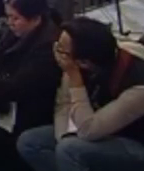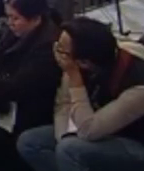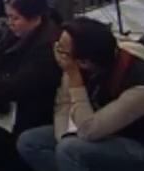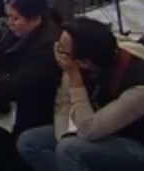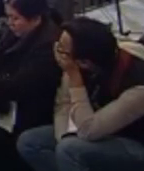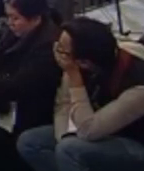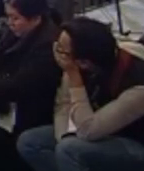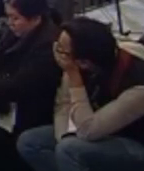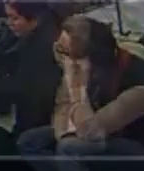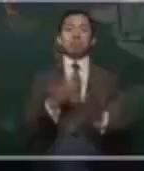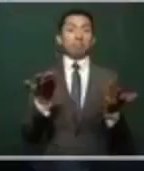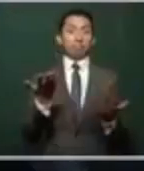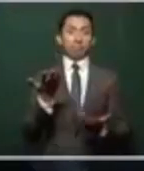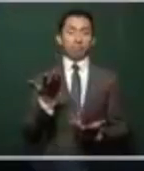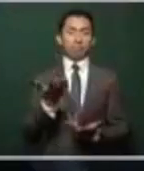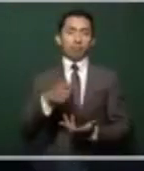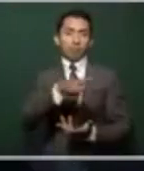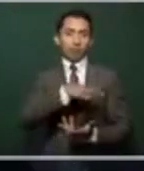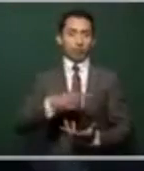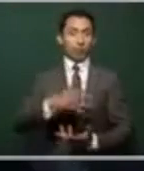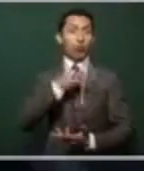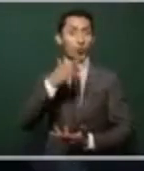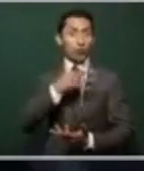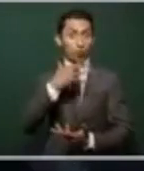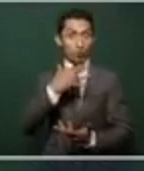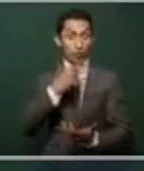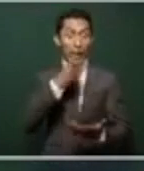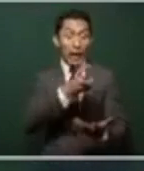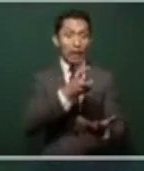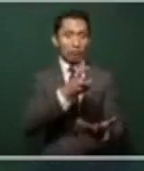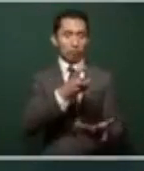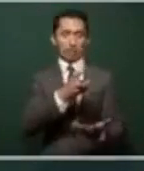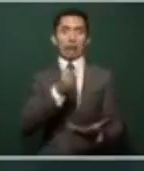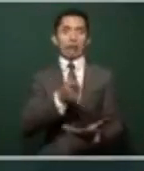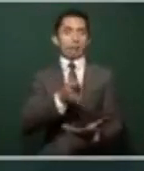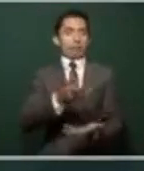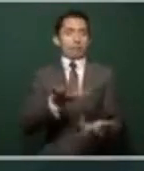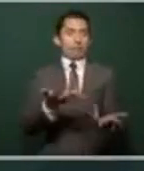que ahora sea delito grave la corrupción.